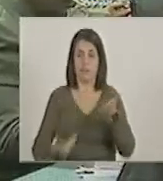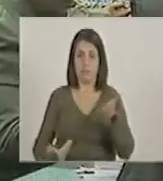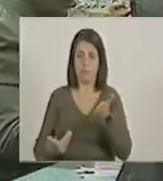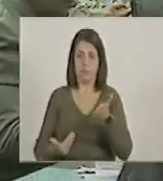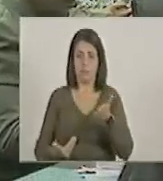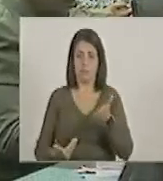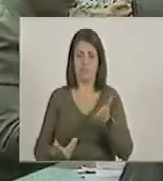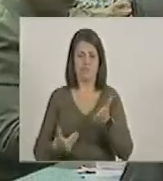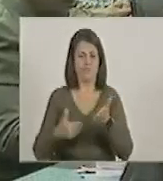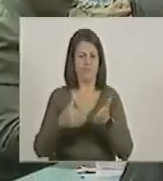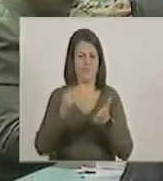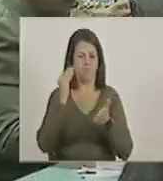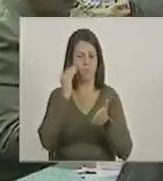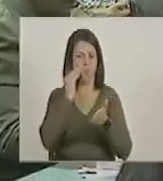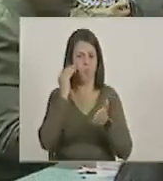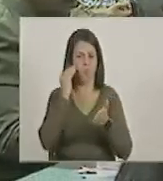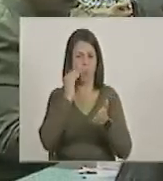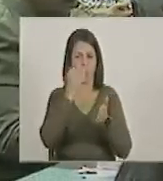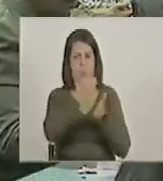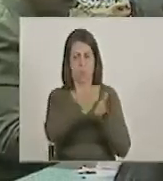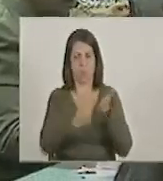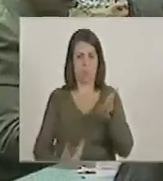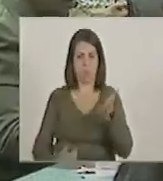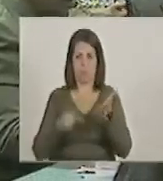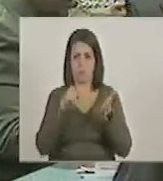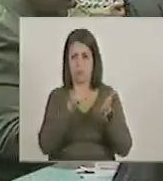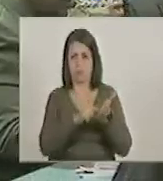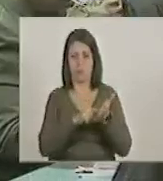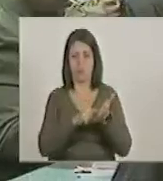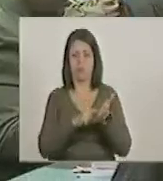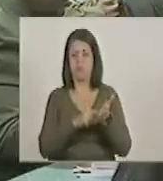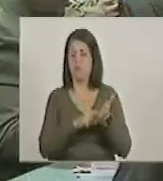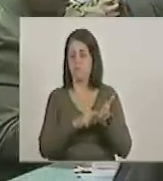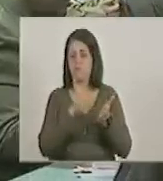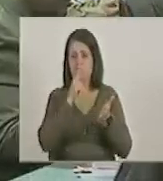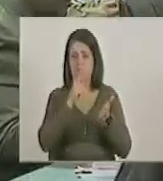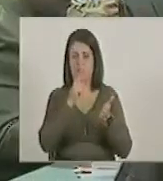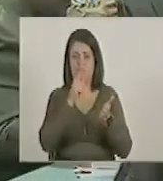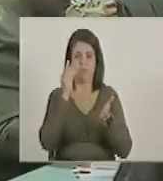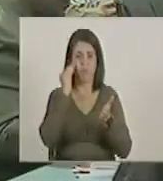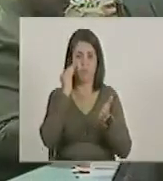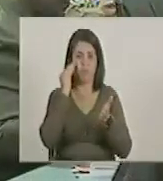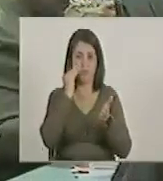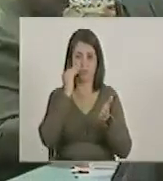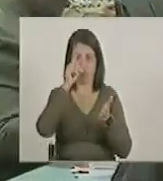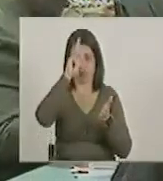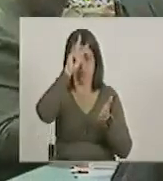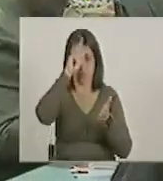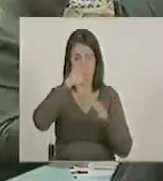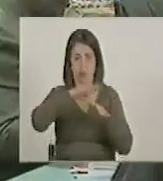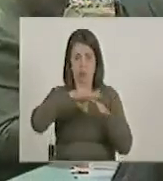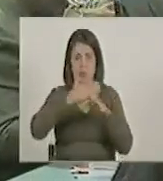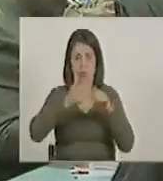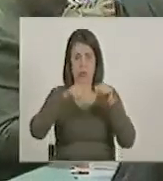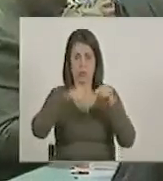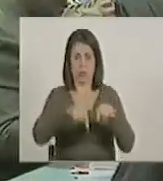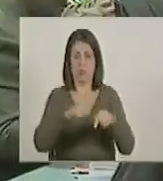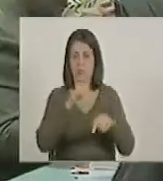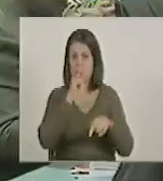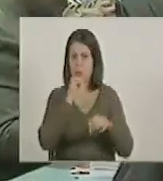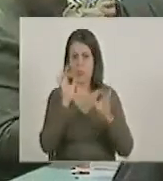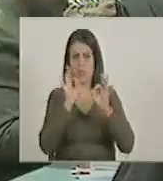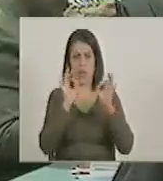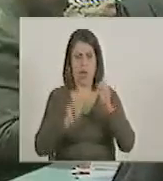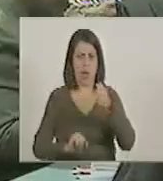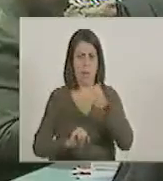comunicado ridículo, un adefesio ridículo, porque no tiene